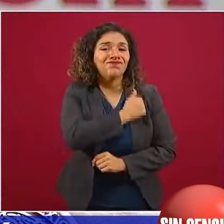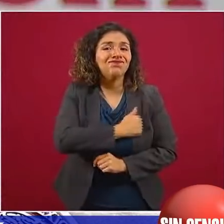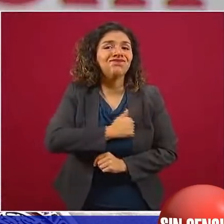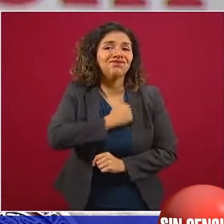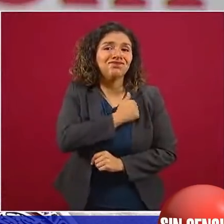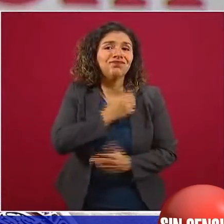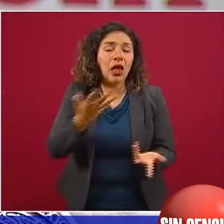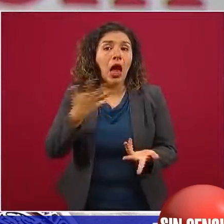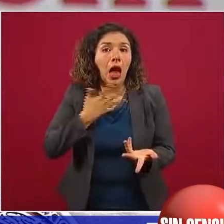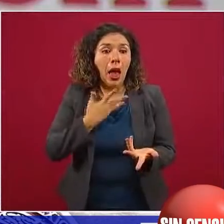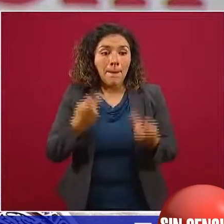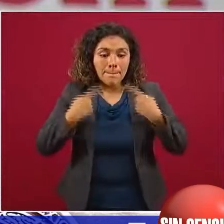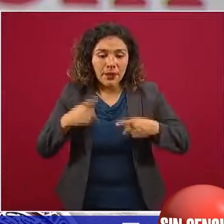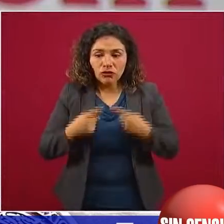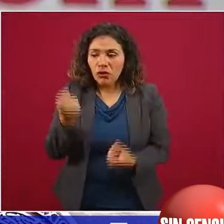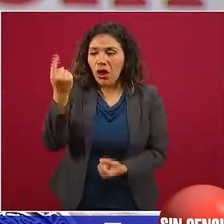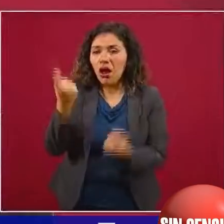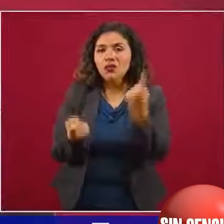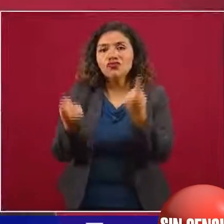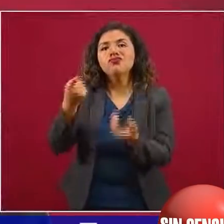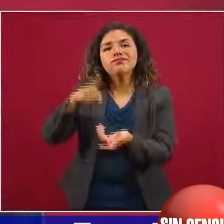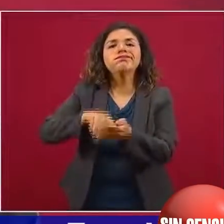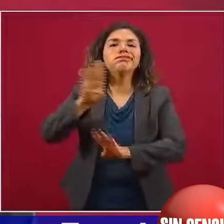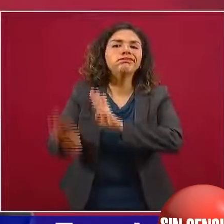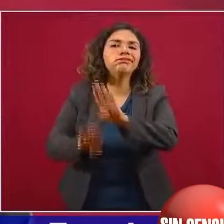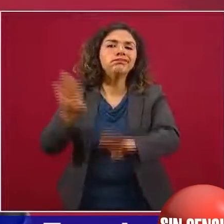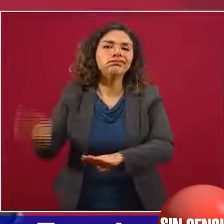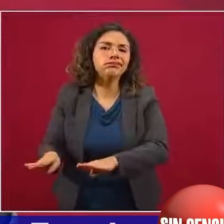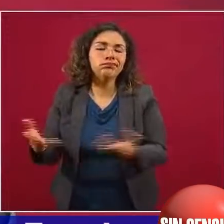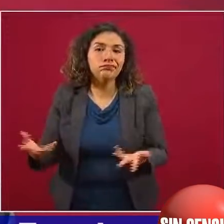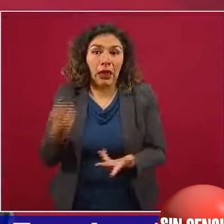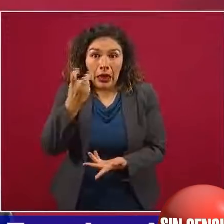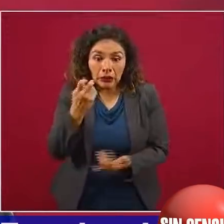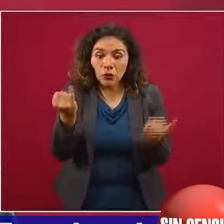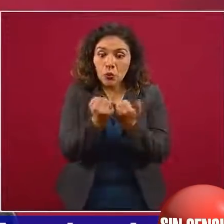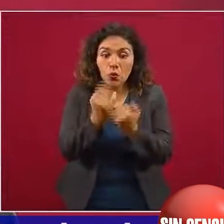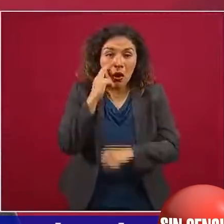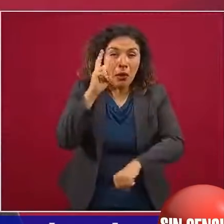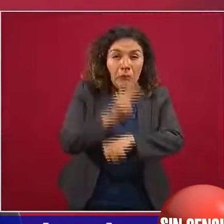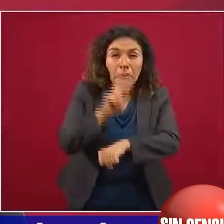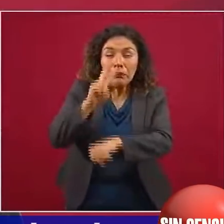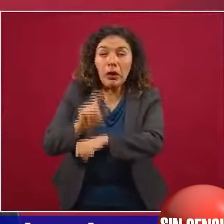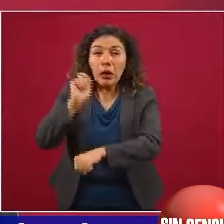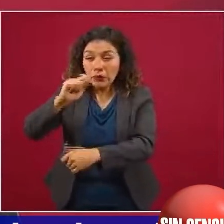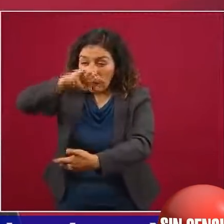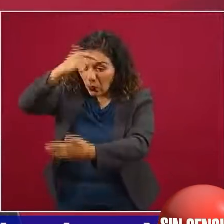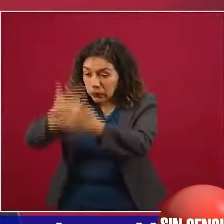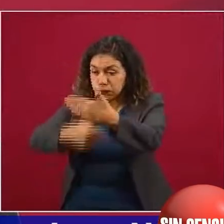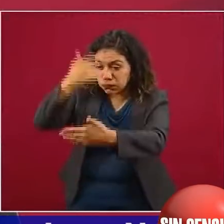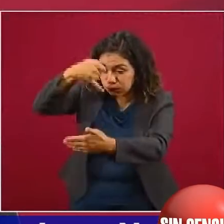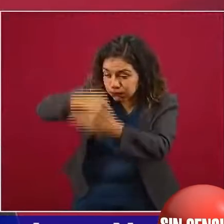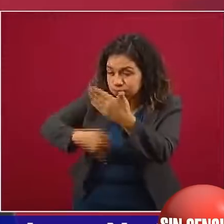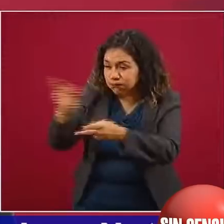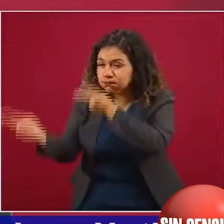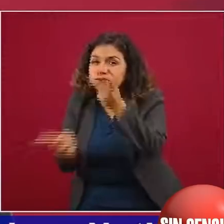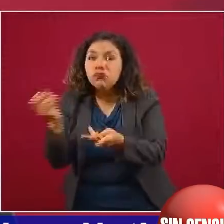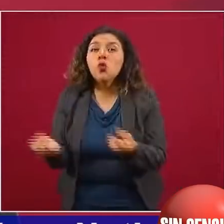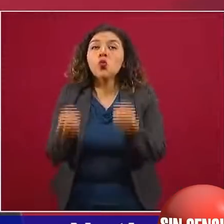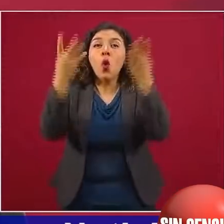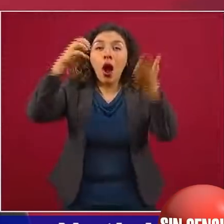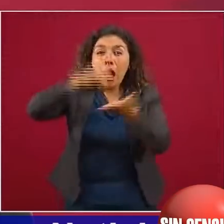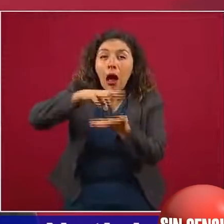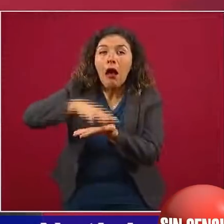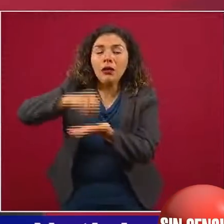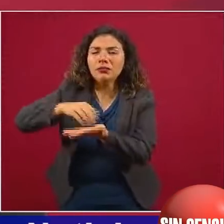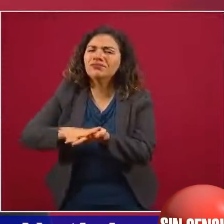desafortunadamente hay personas que fallecen. Y en ese sentido también la vigilancia no pretende hacer una cuenta exhaustiva de todos los